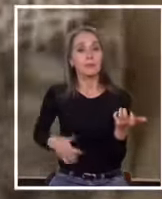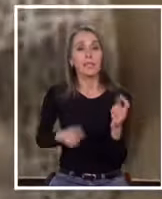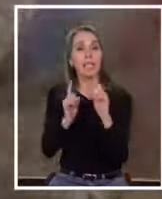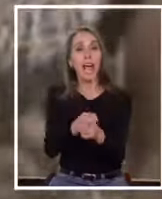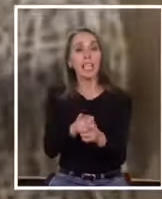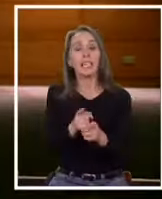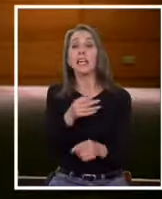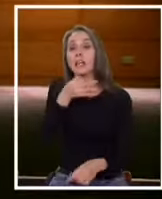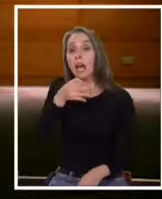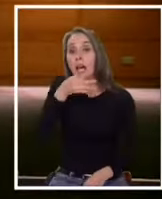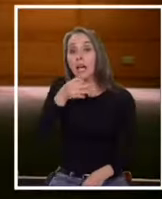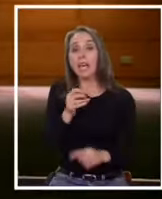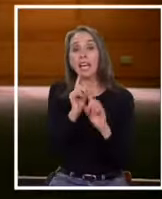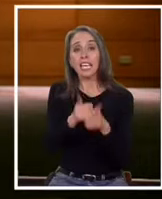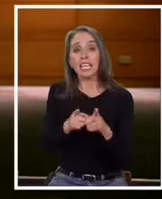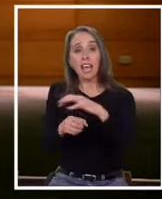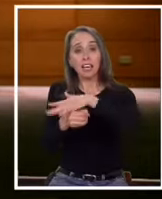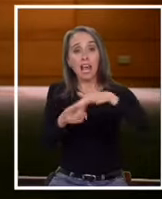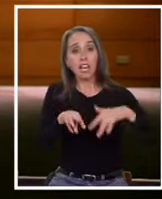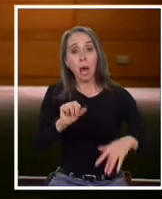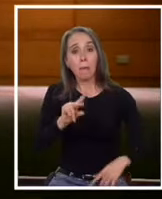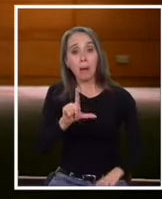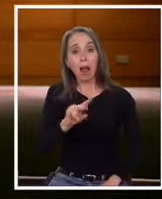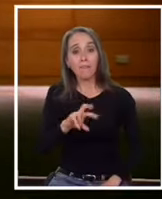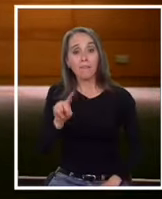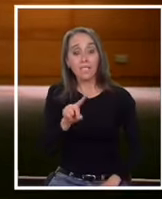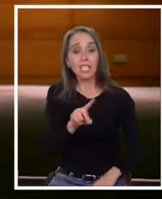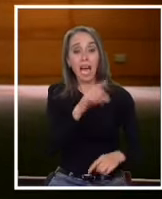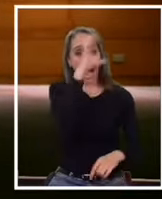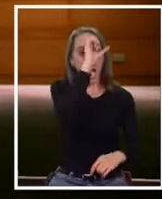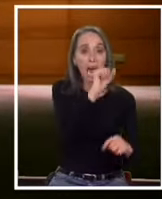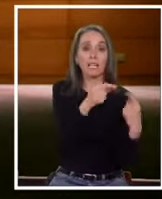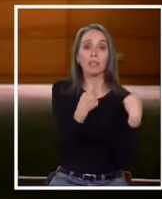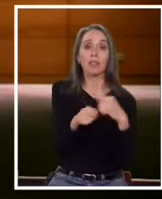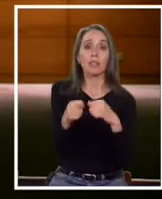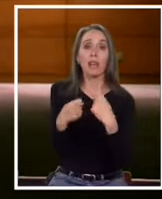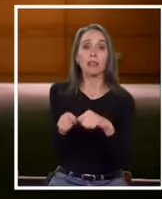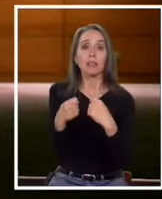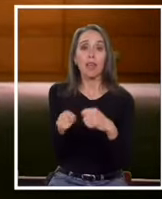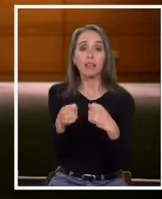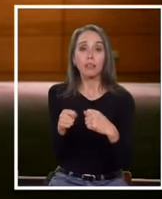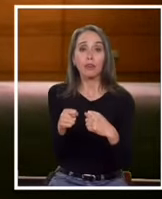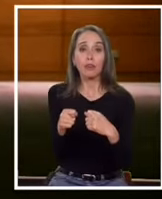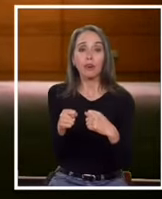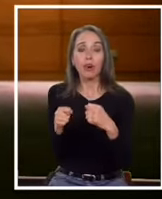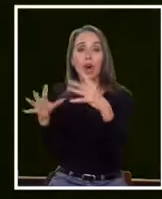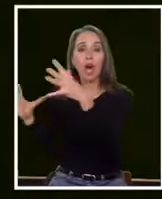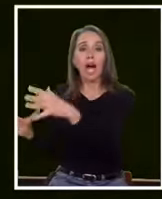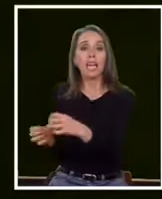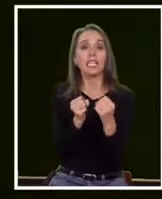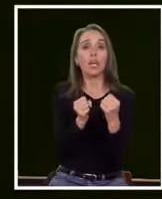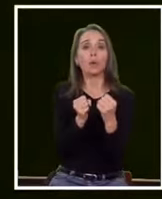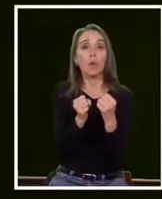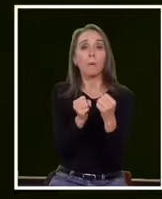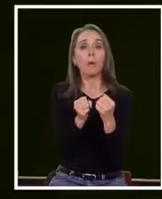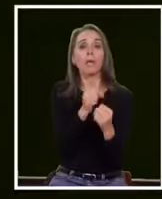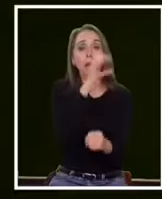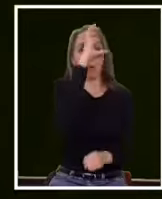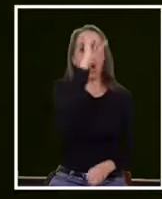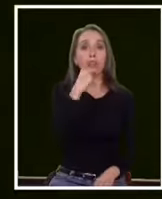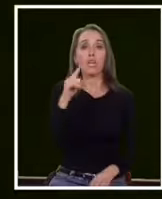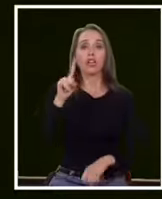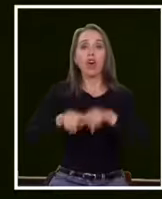La Guerra de las Malvinas es un intento de Argentina de recuperación de lo que ellos